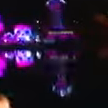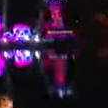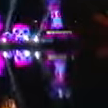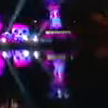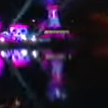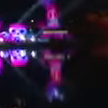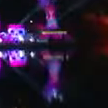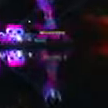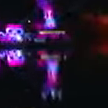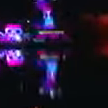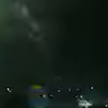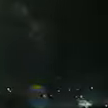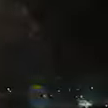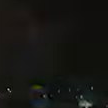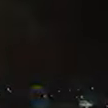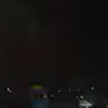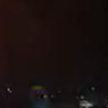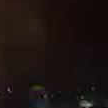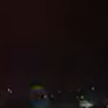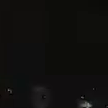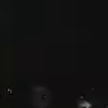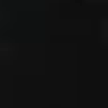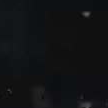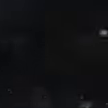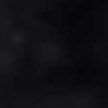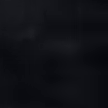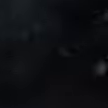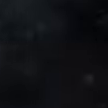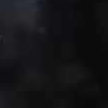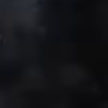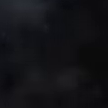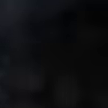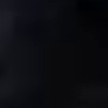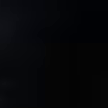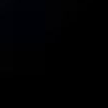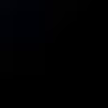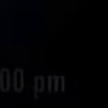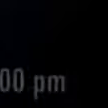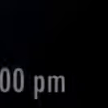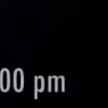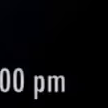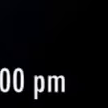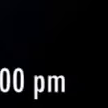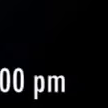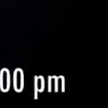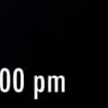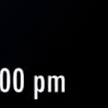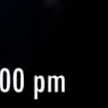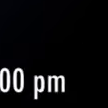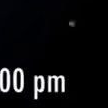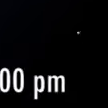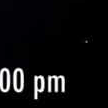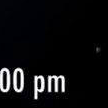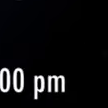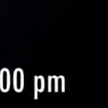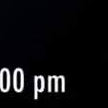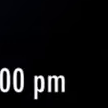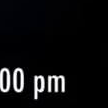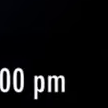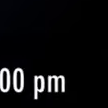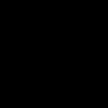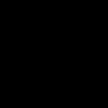persona y la región, la fiesta de los que nunca mueren. Los sábados a las 7:30 de la noche y los domingos a las 5